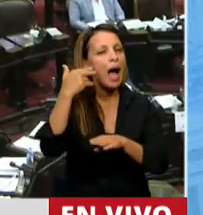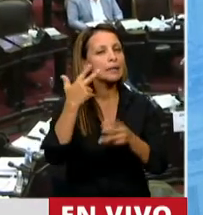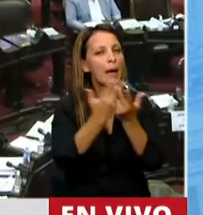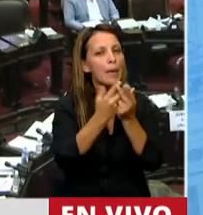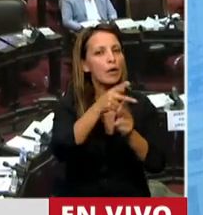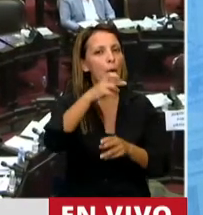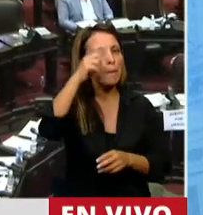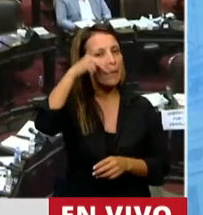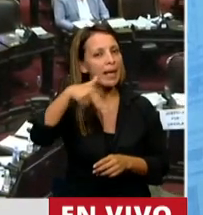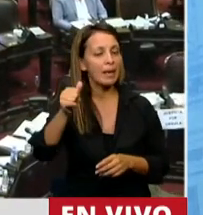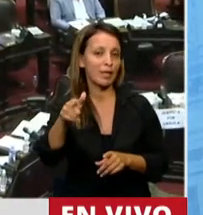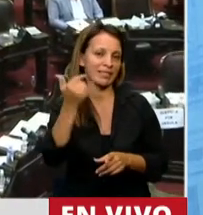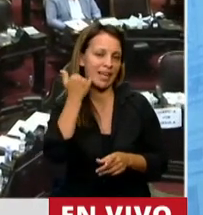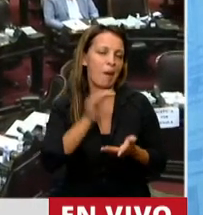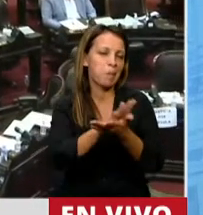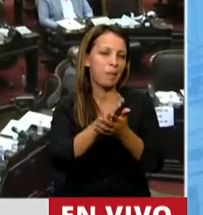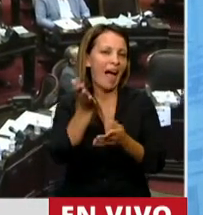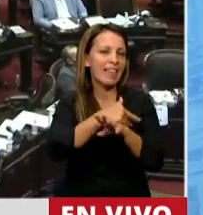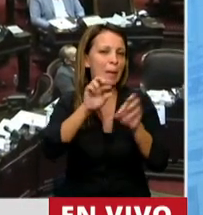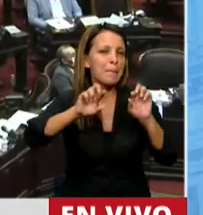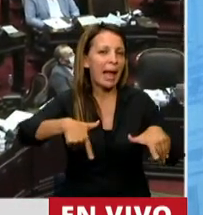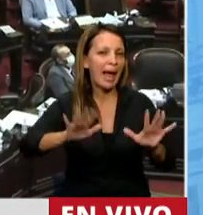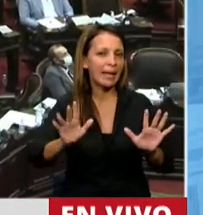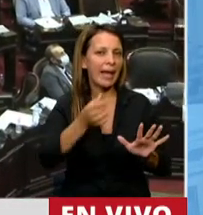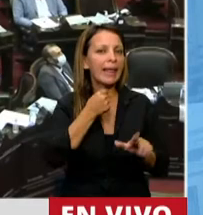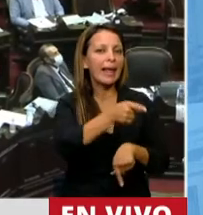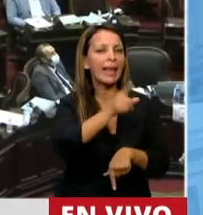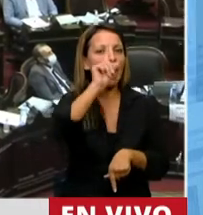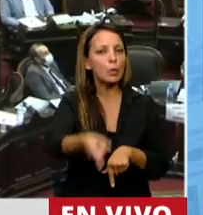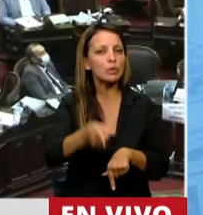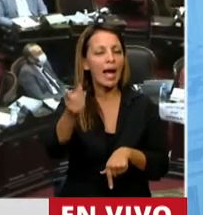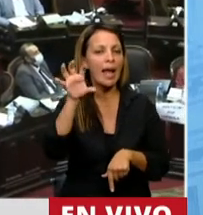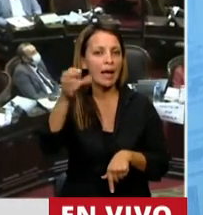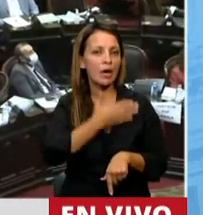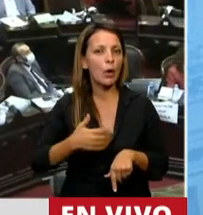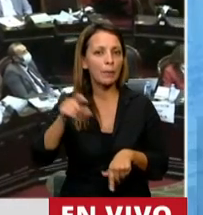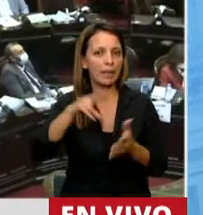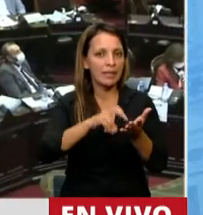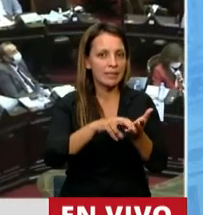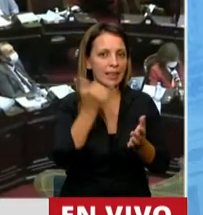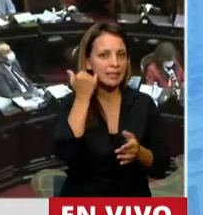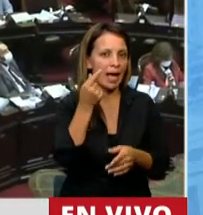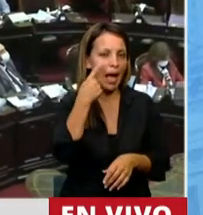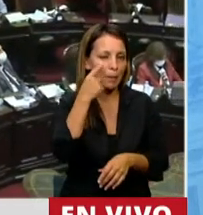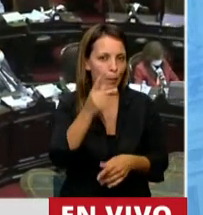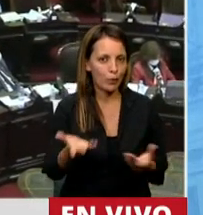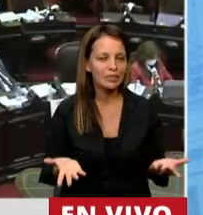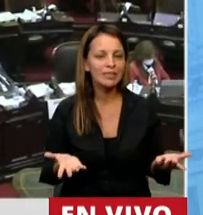porque tenía todo armado para que lo acusen al actual gobernador de la provincia de Salta que